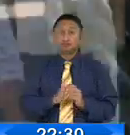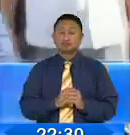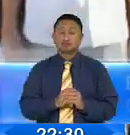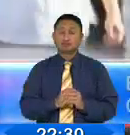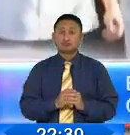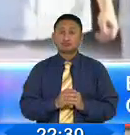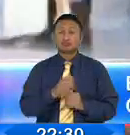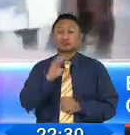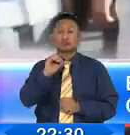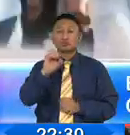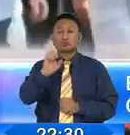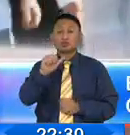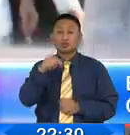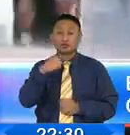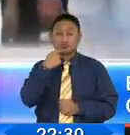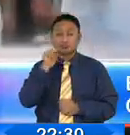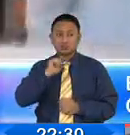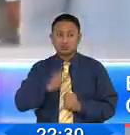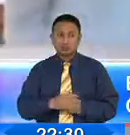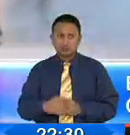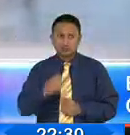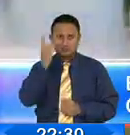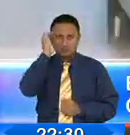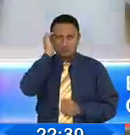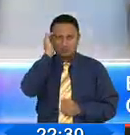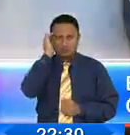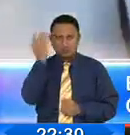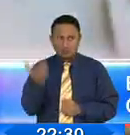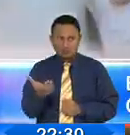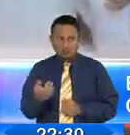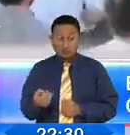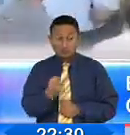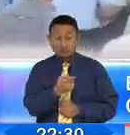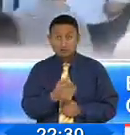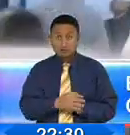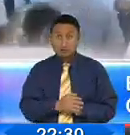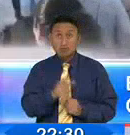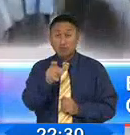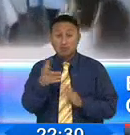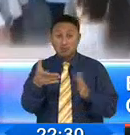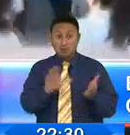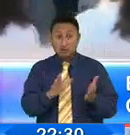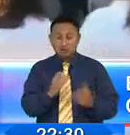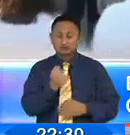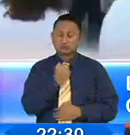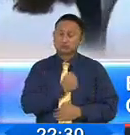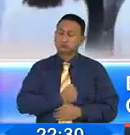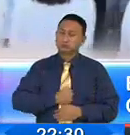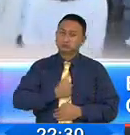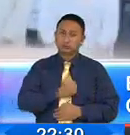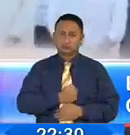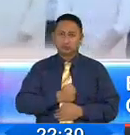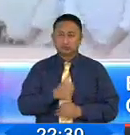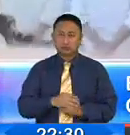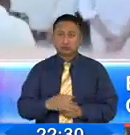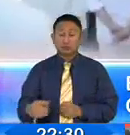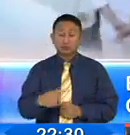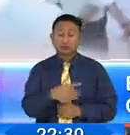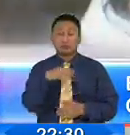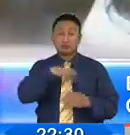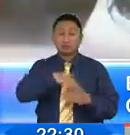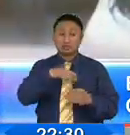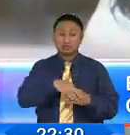Estados Americanos también han mostrado su preocupación y han lamentado la pérdida de vidas humanas. Estas han sido consideradas una de las elecciones